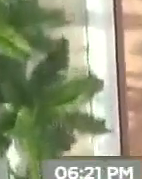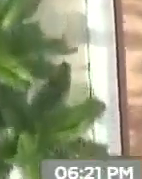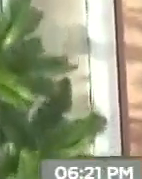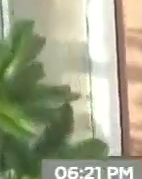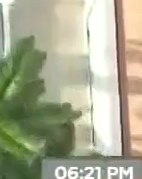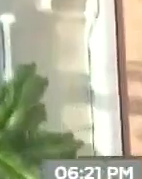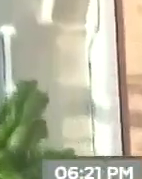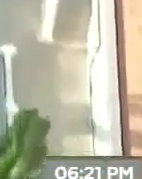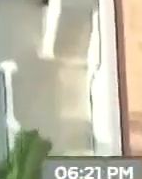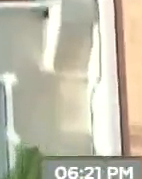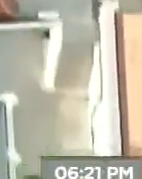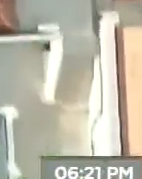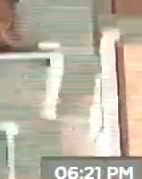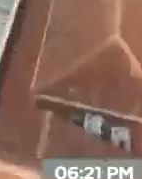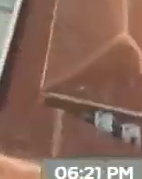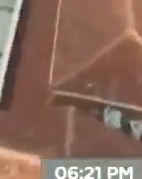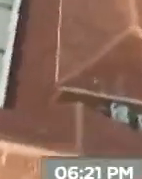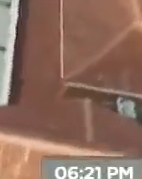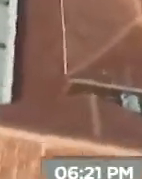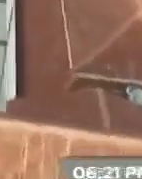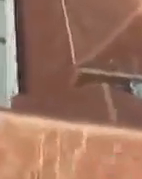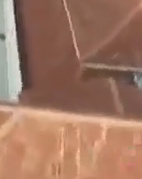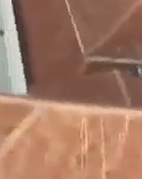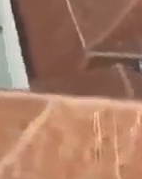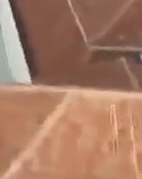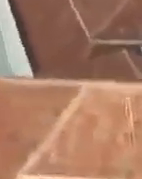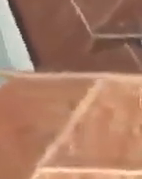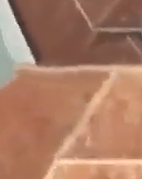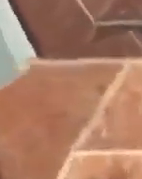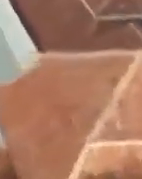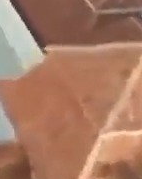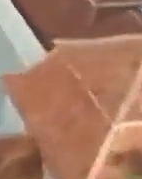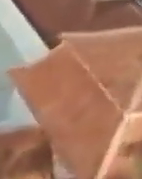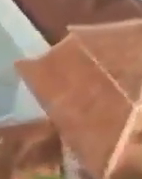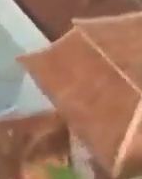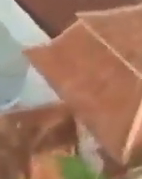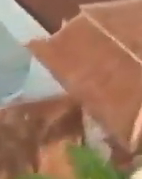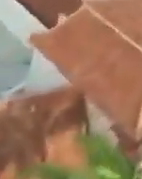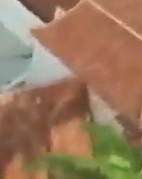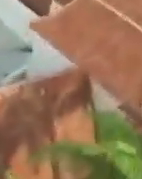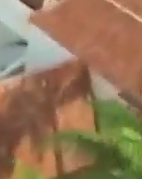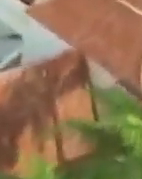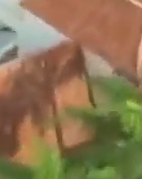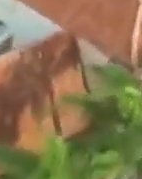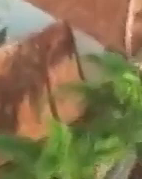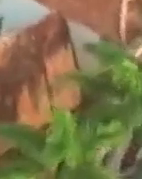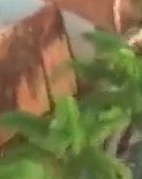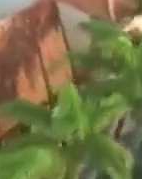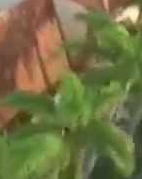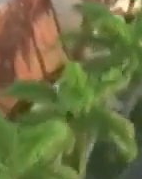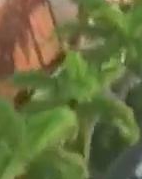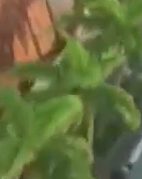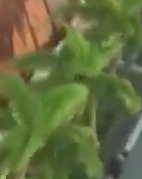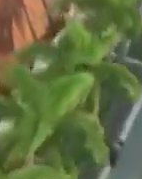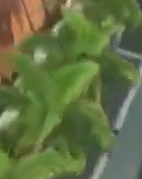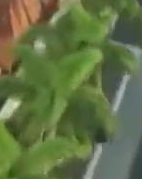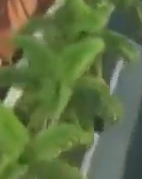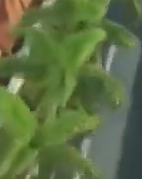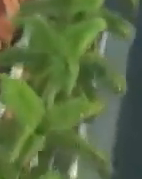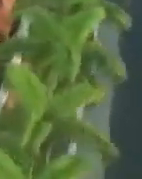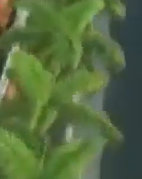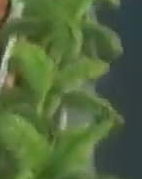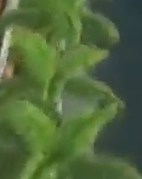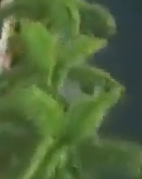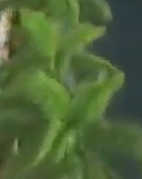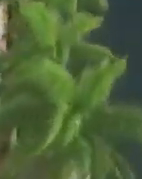que en distintas oportunidades el jefe de Estado venezolano ha hecho énfasis precisamente en